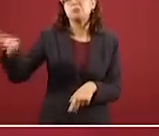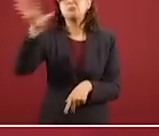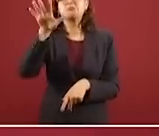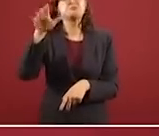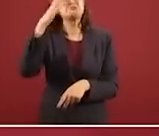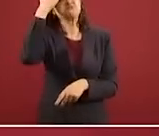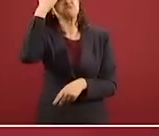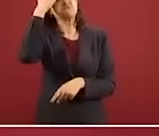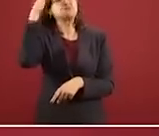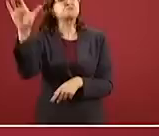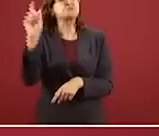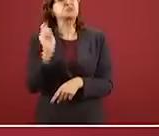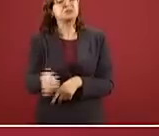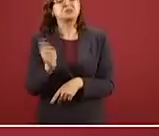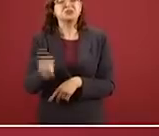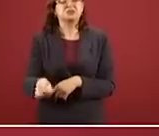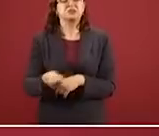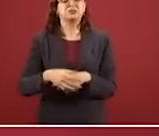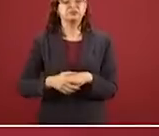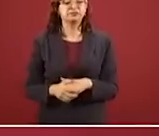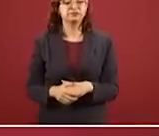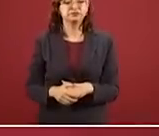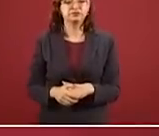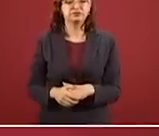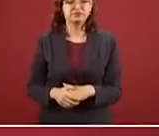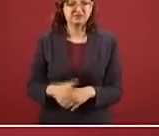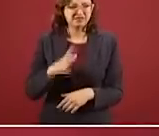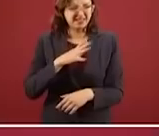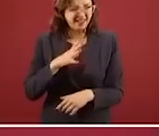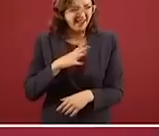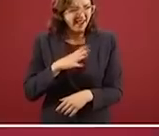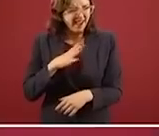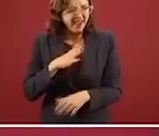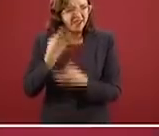ni sabe que existía.